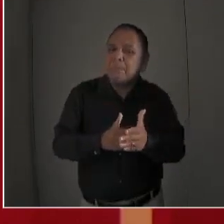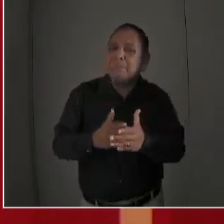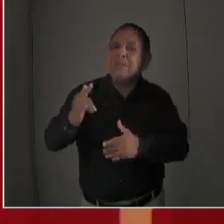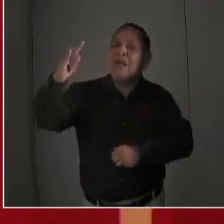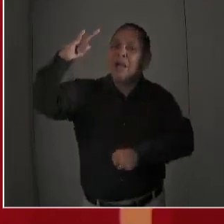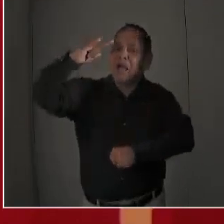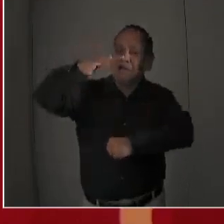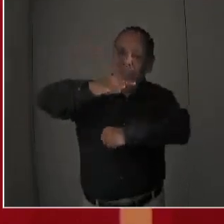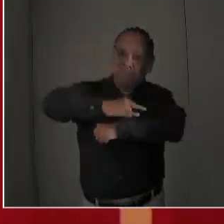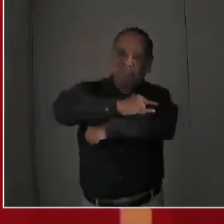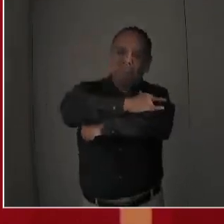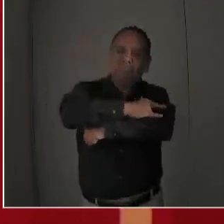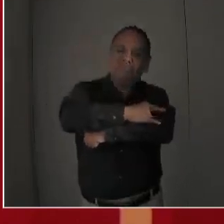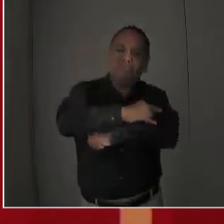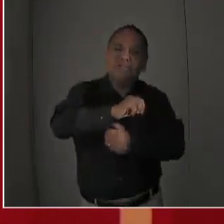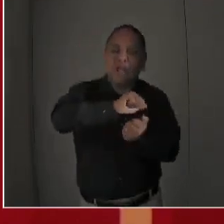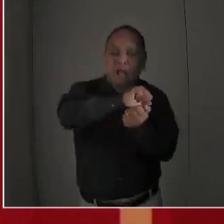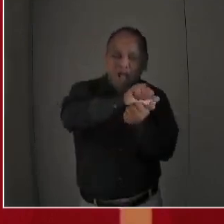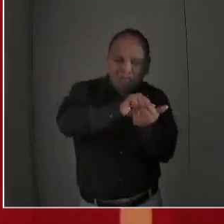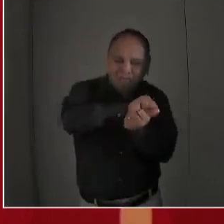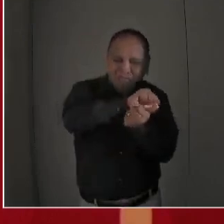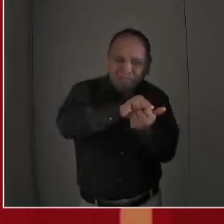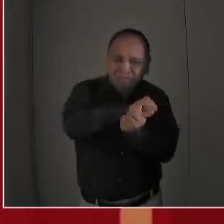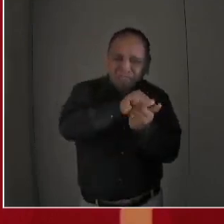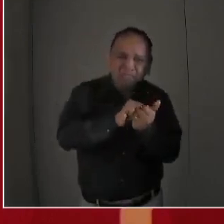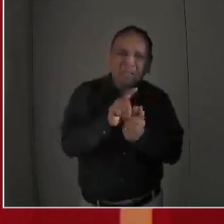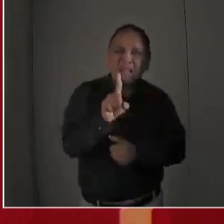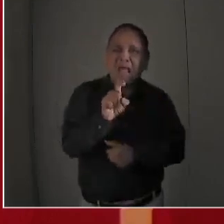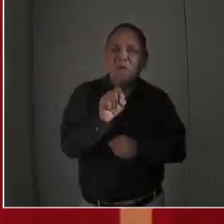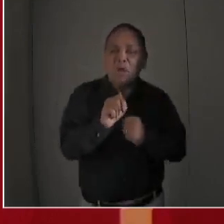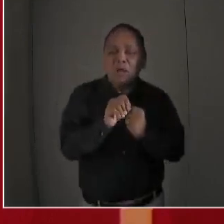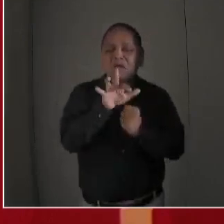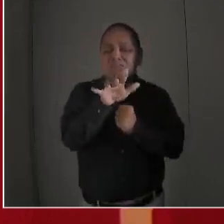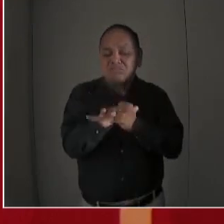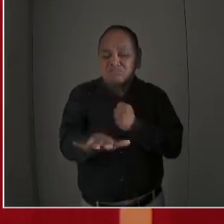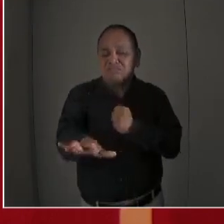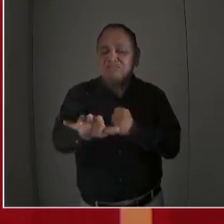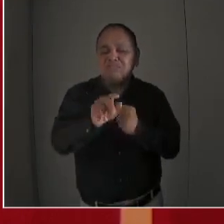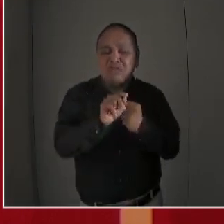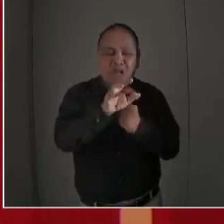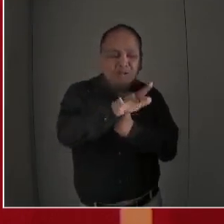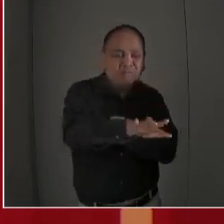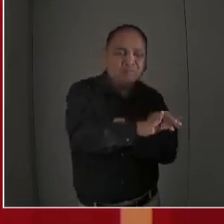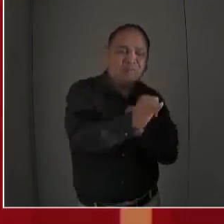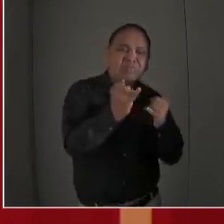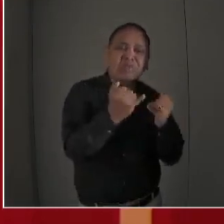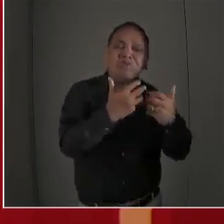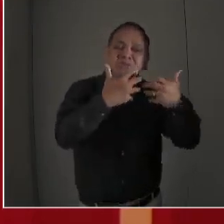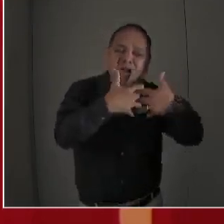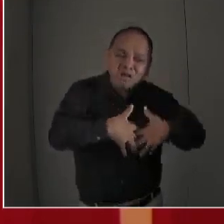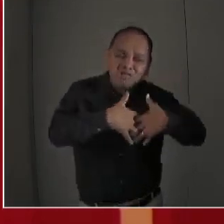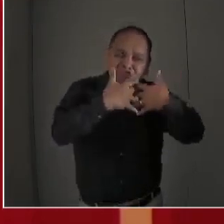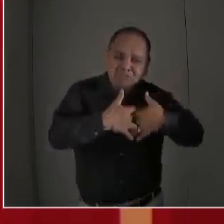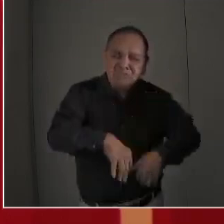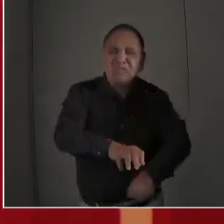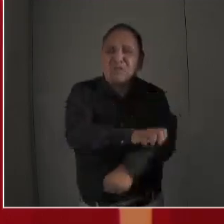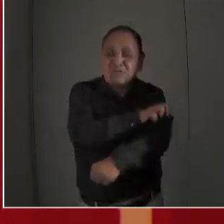aeropuertos, refinerías, sistemas de riego, presas, plantas de generación